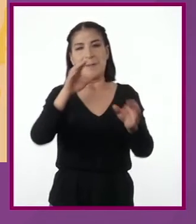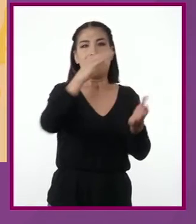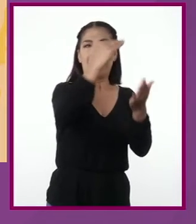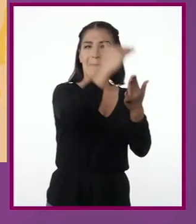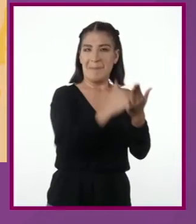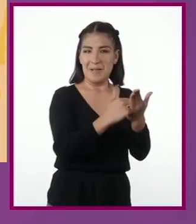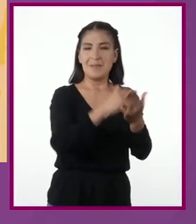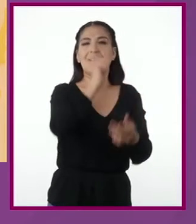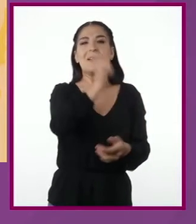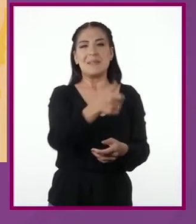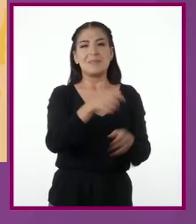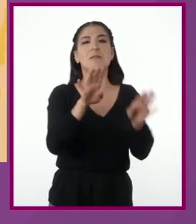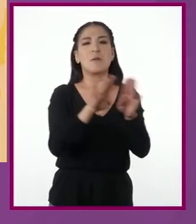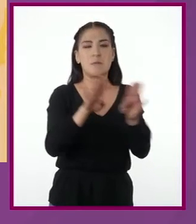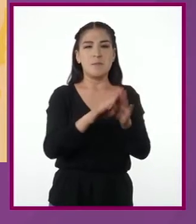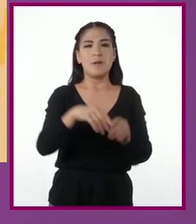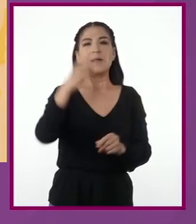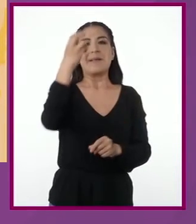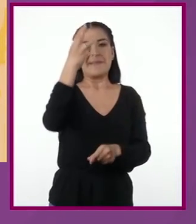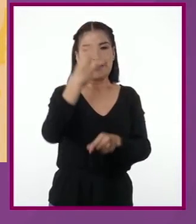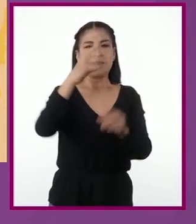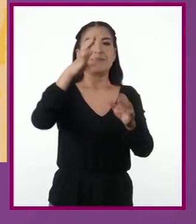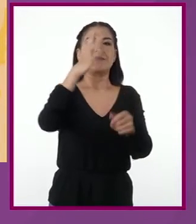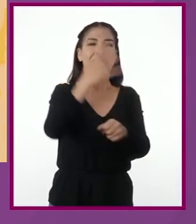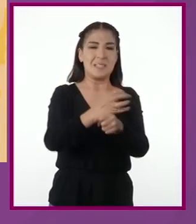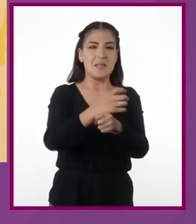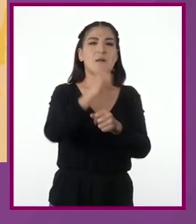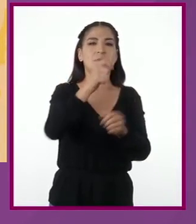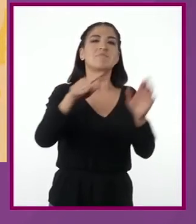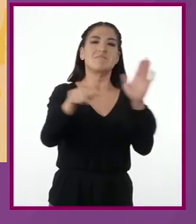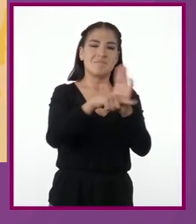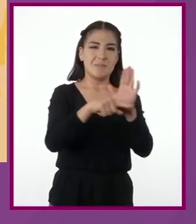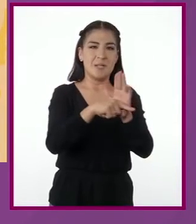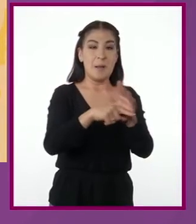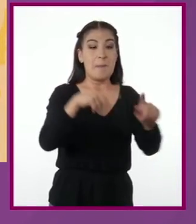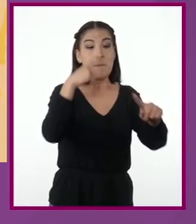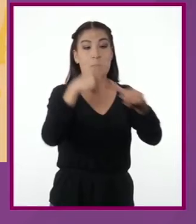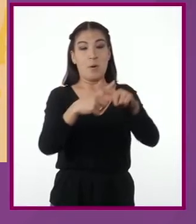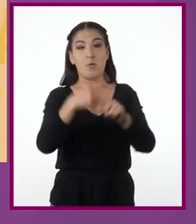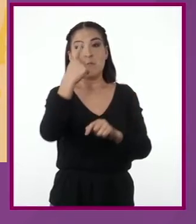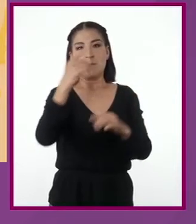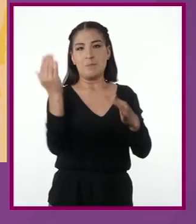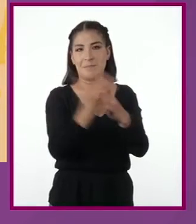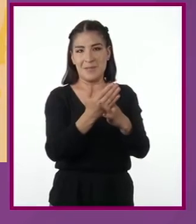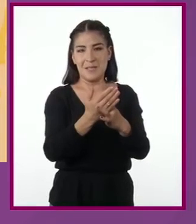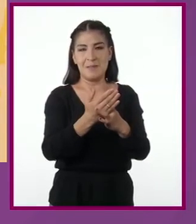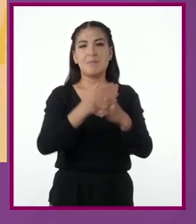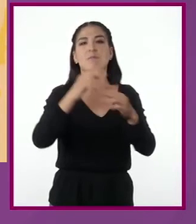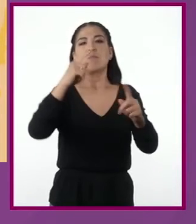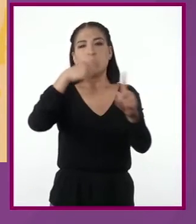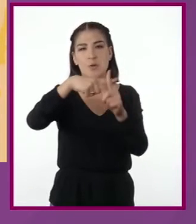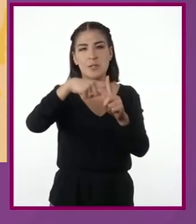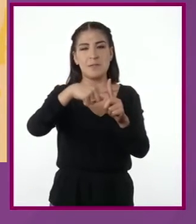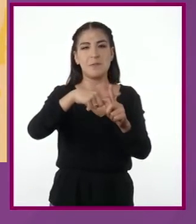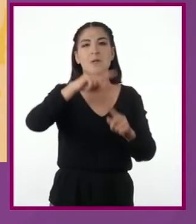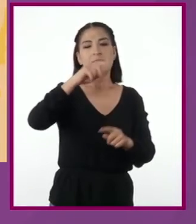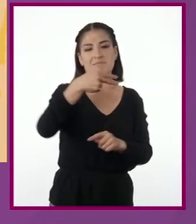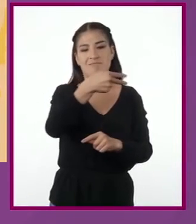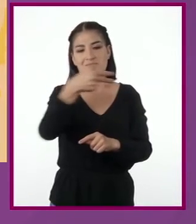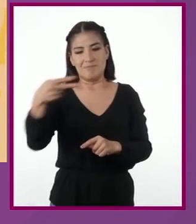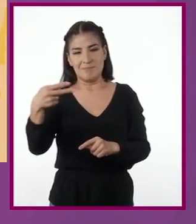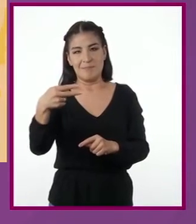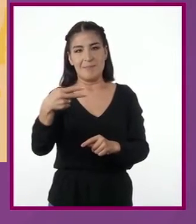tanto, nos queda la expresión de 3/5 negativo por 1/2 positivo. Recordemos que al